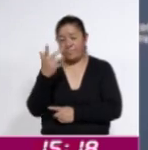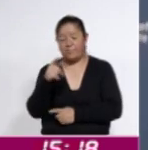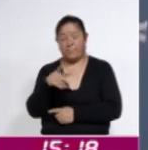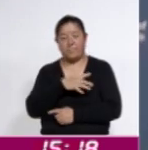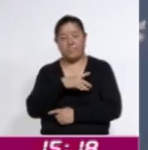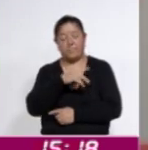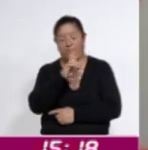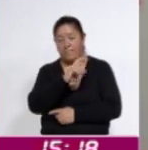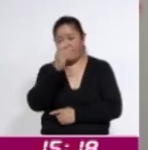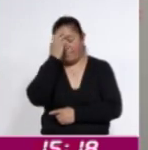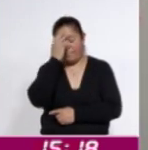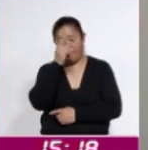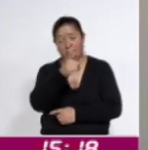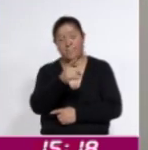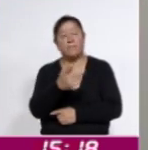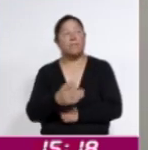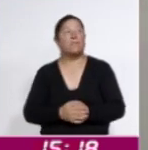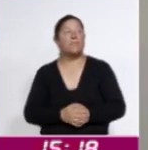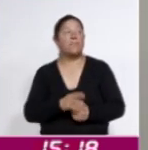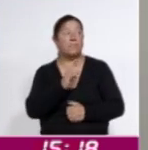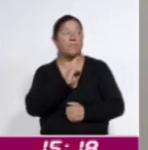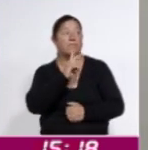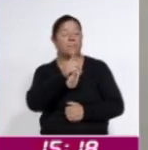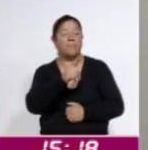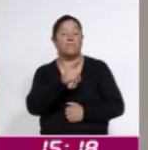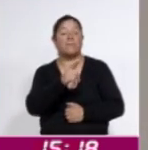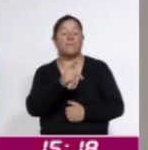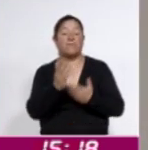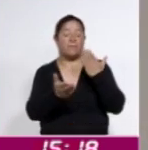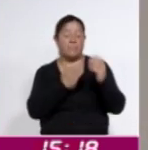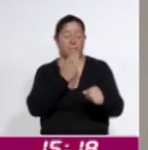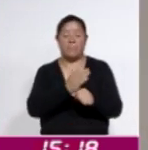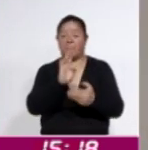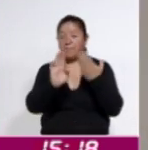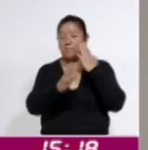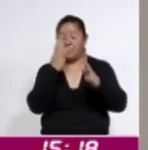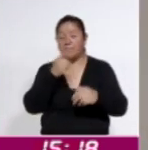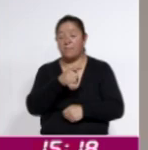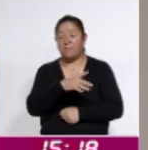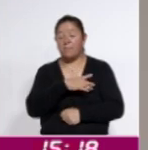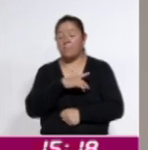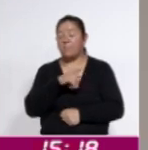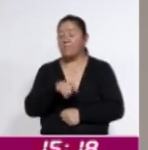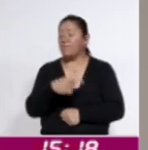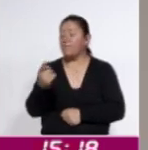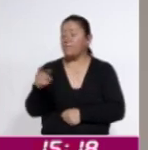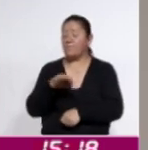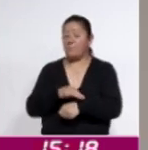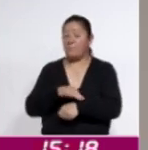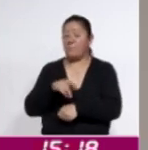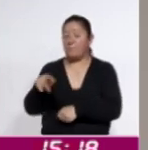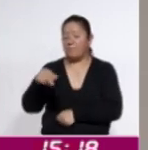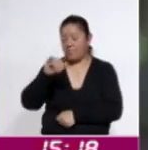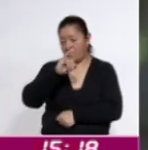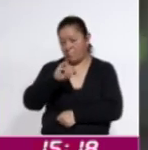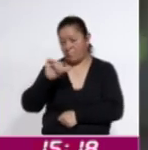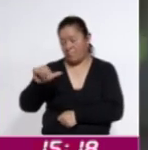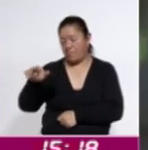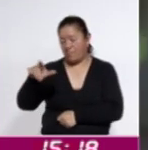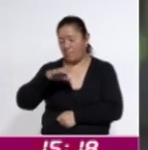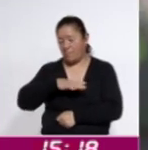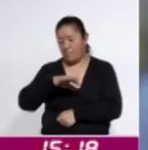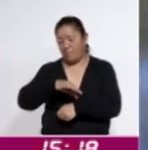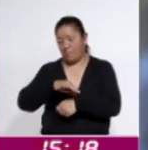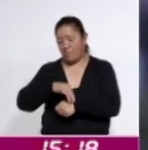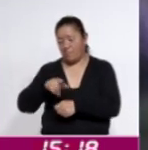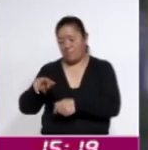la mejor estudiante del mundo según el Global Teacher Prize por desarrollar un asistente médico virtual impulsado por inteligencia artificial.